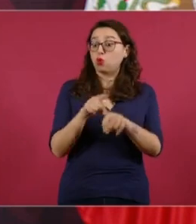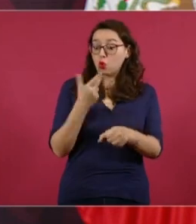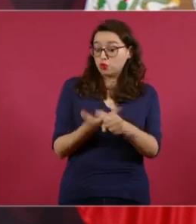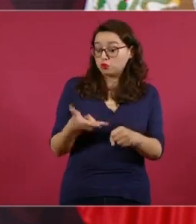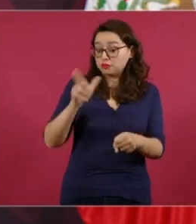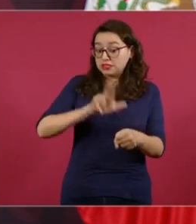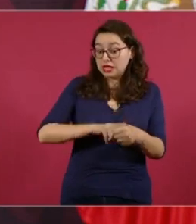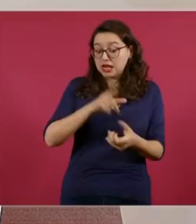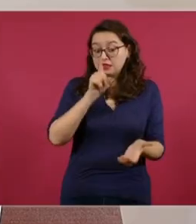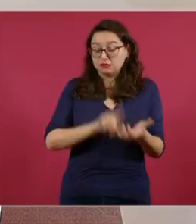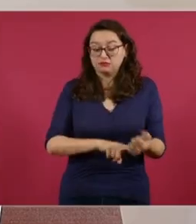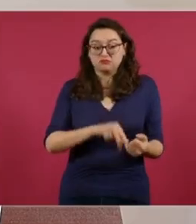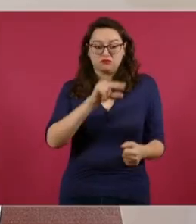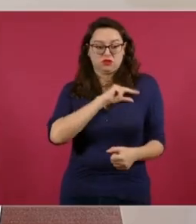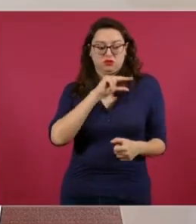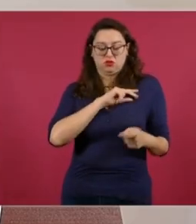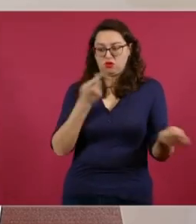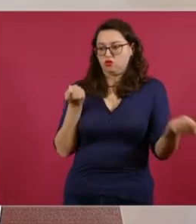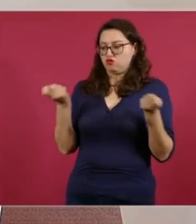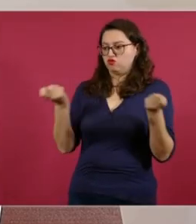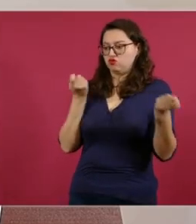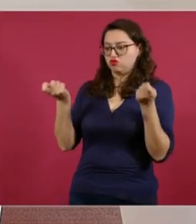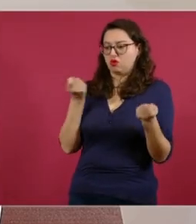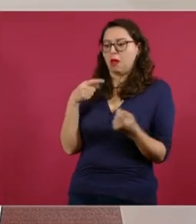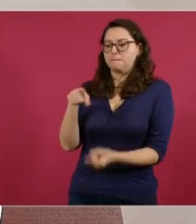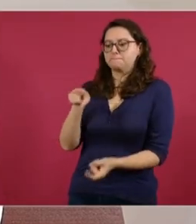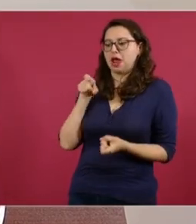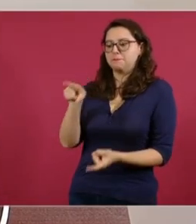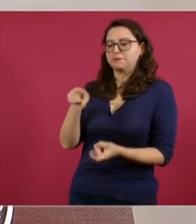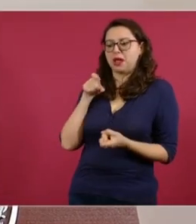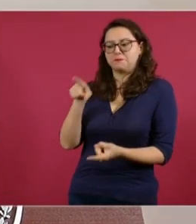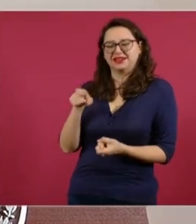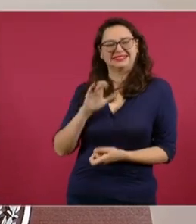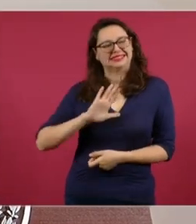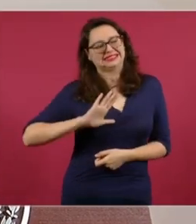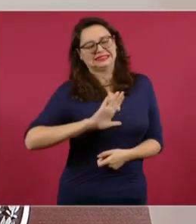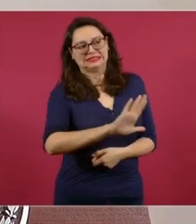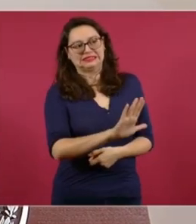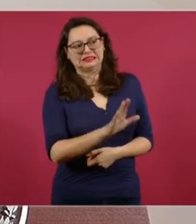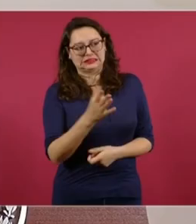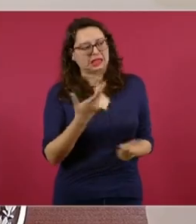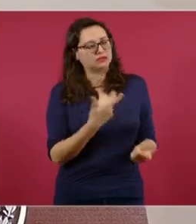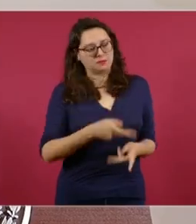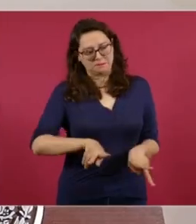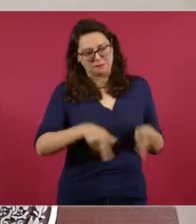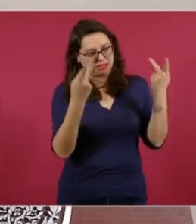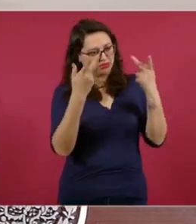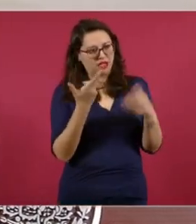recuperando todo lo que se está haciendo en el ISSSTE, es